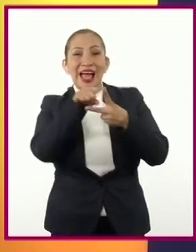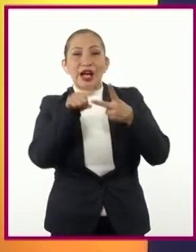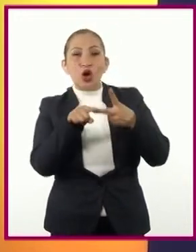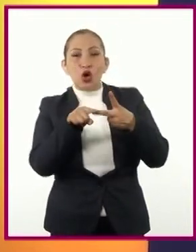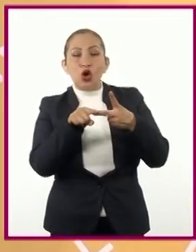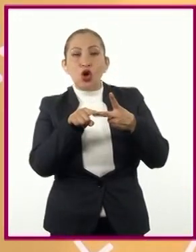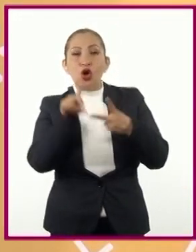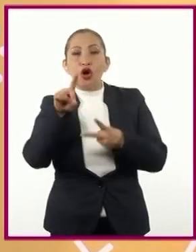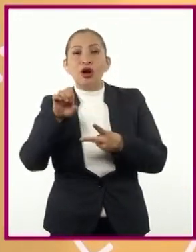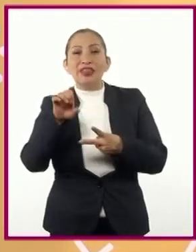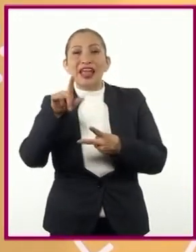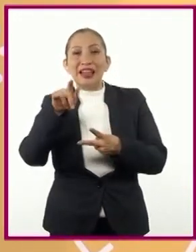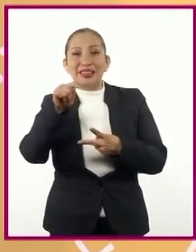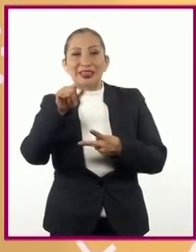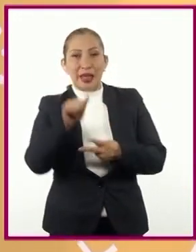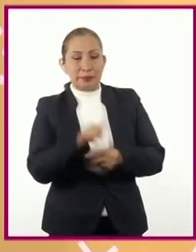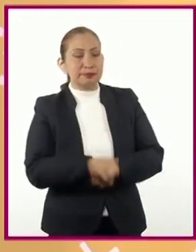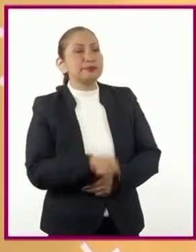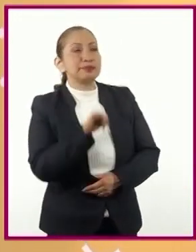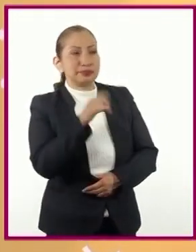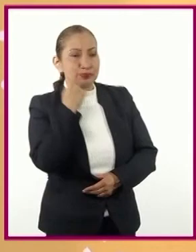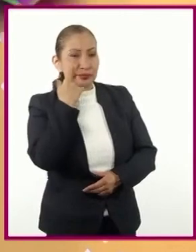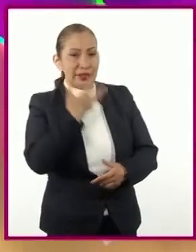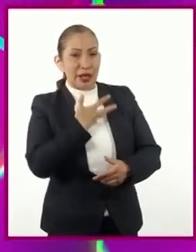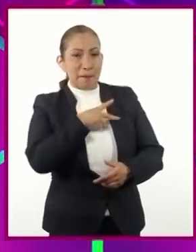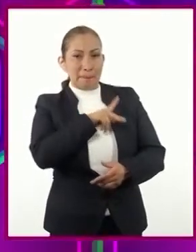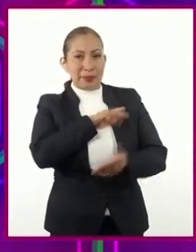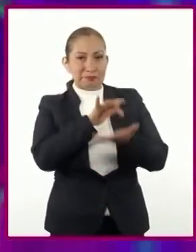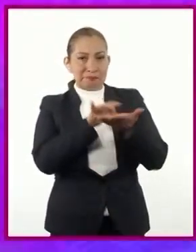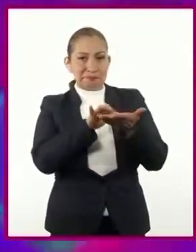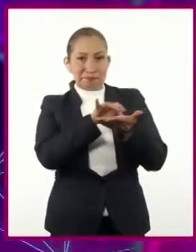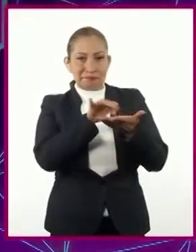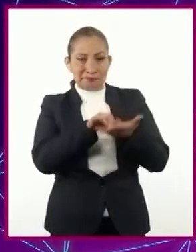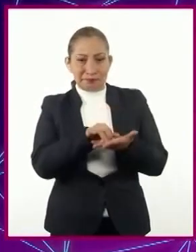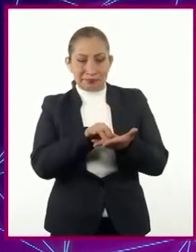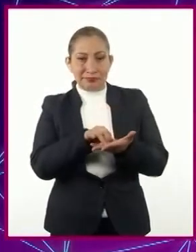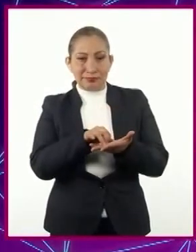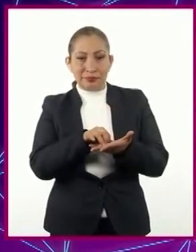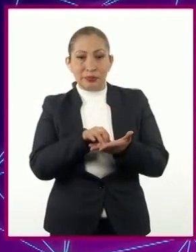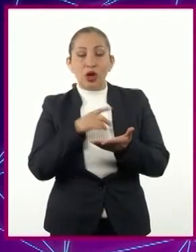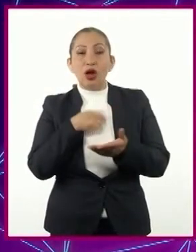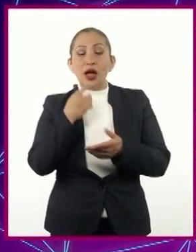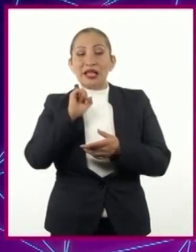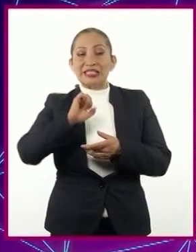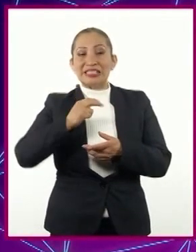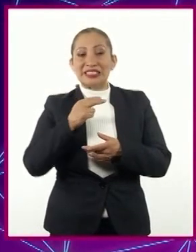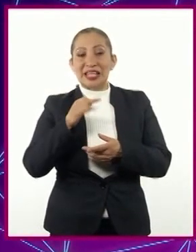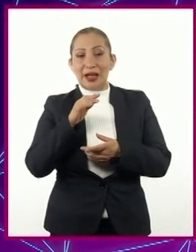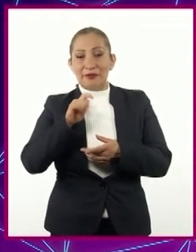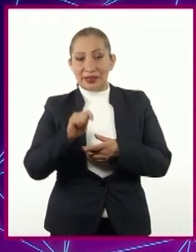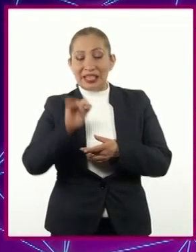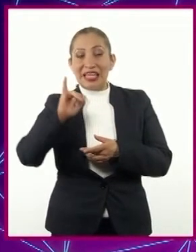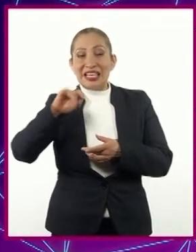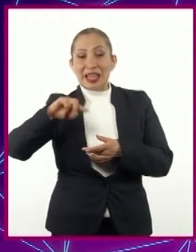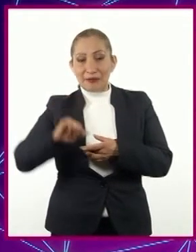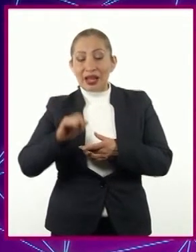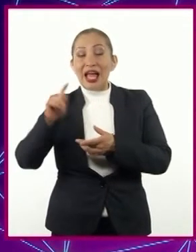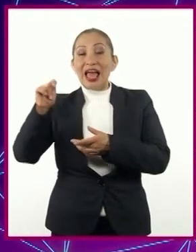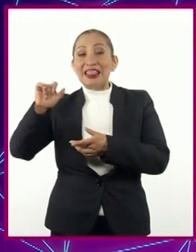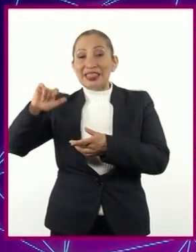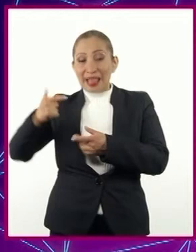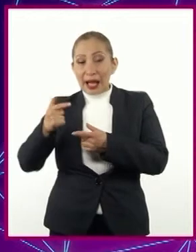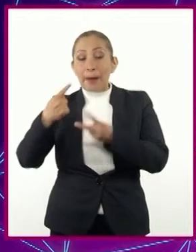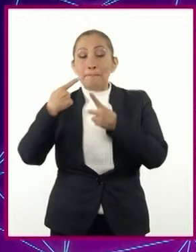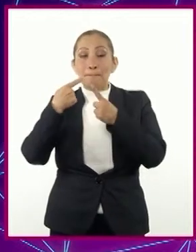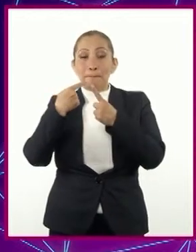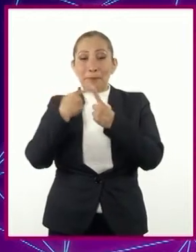depresión delta? Sí, aquí tengo mi calculadora. Tecleo segunda función, presiono la tecla tan, más